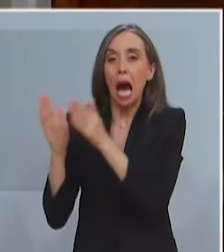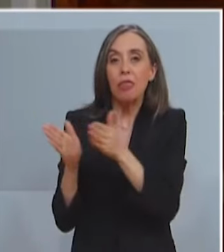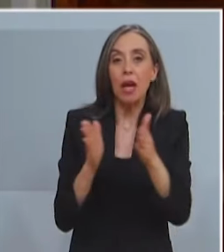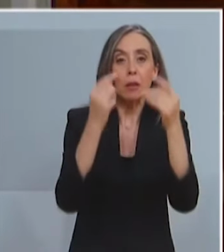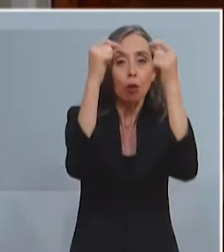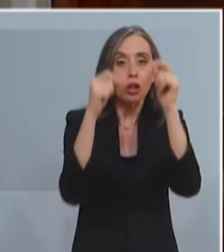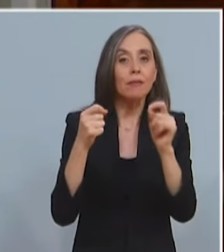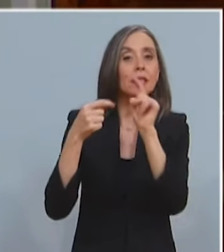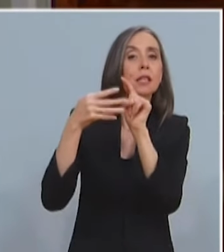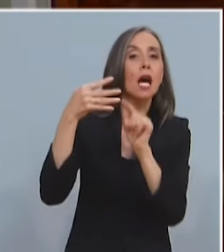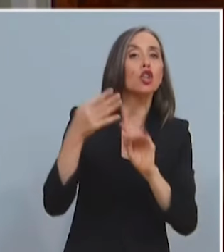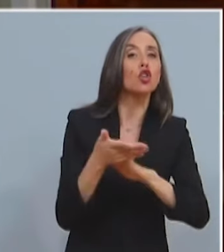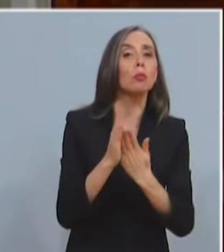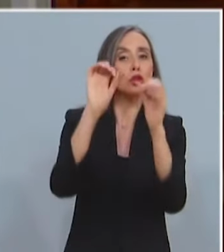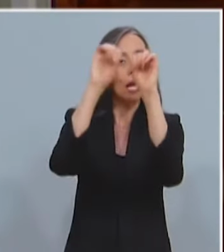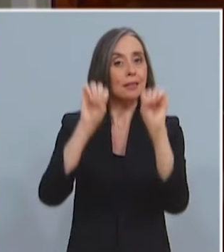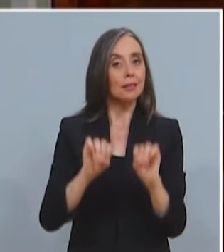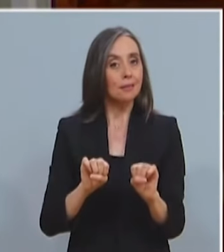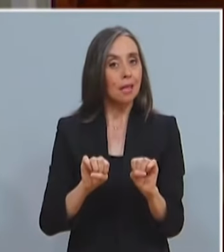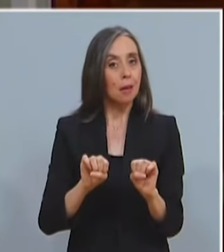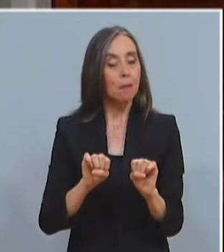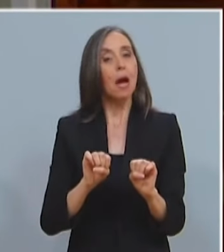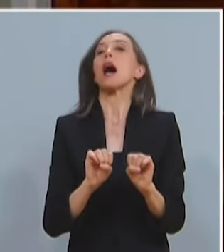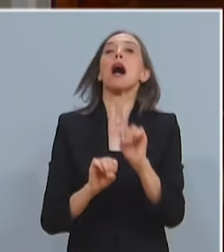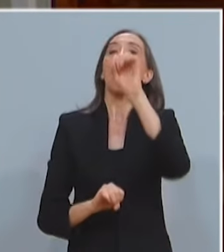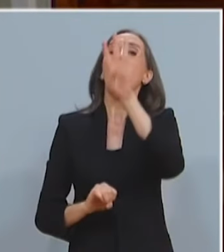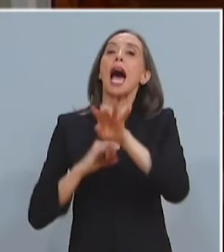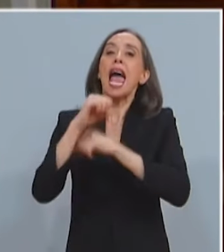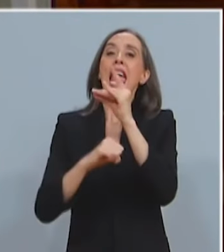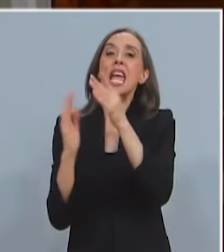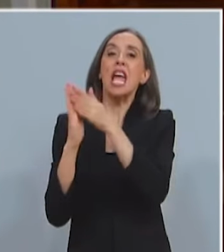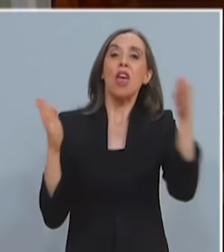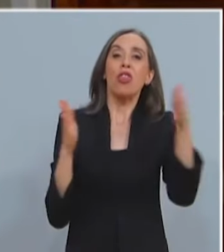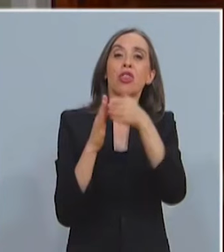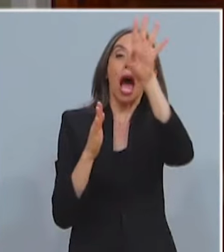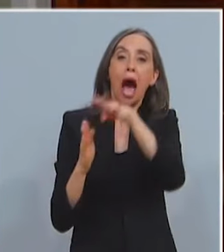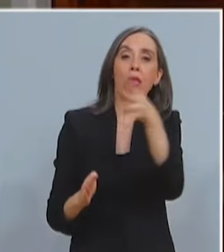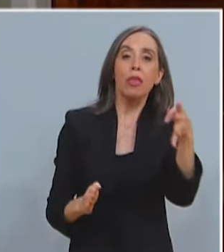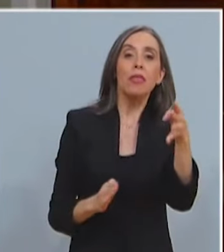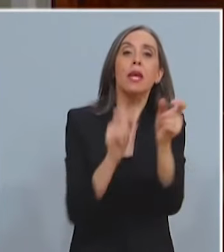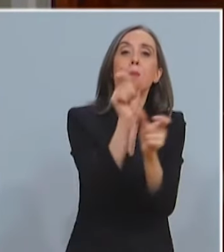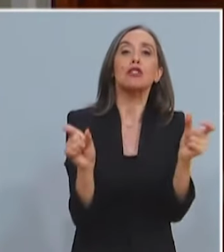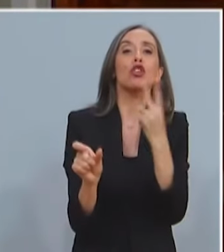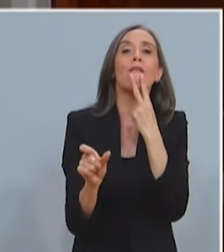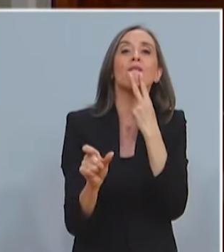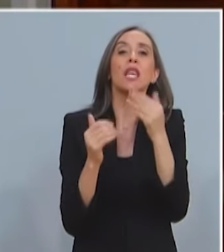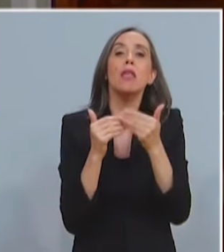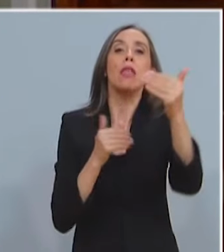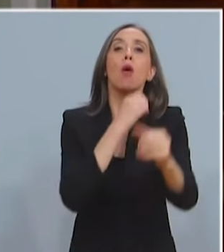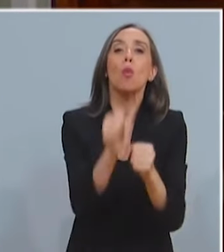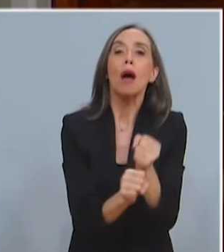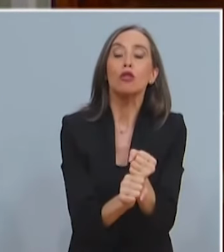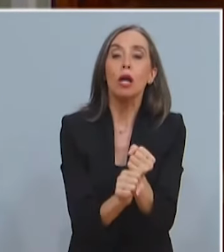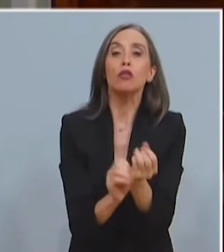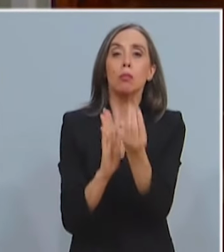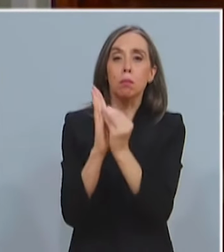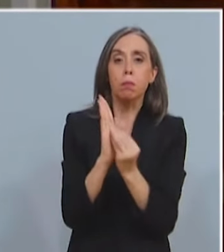parámetros del sistema incluyendo las tablas de expectativas de vida de forma de proponer nuevo